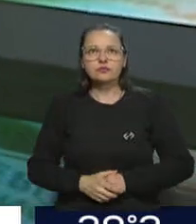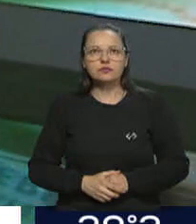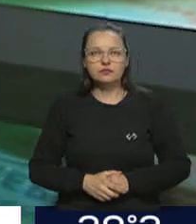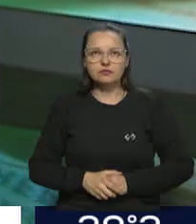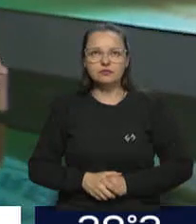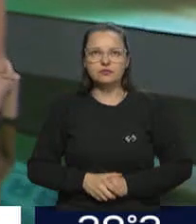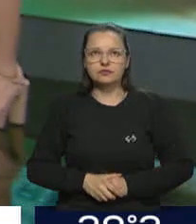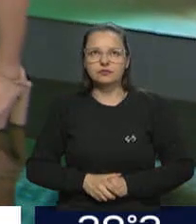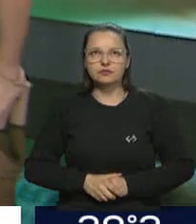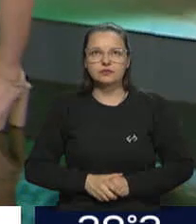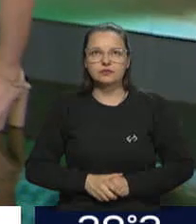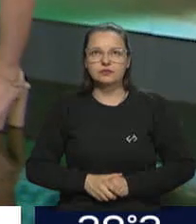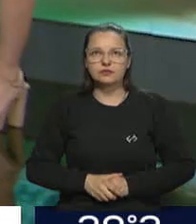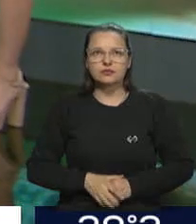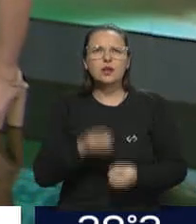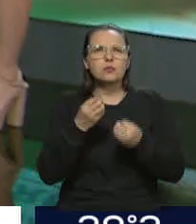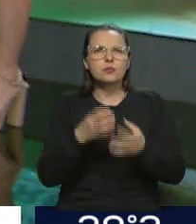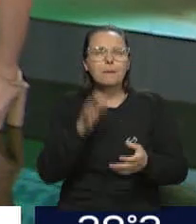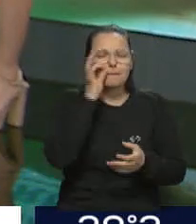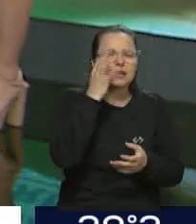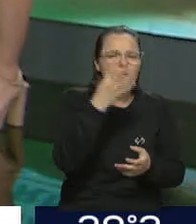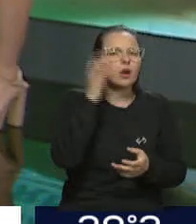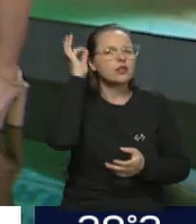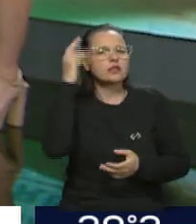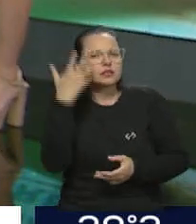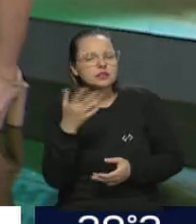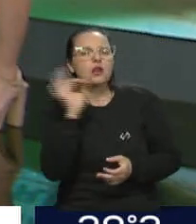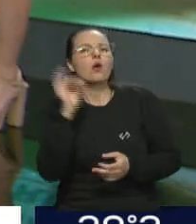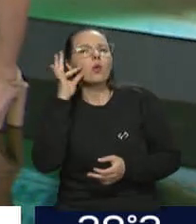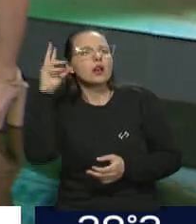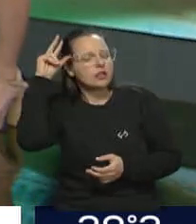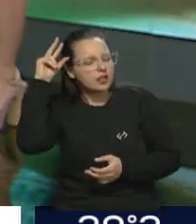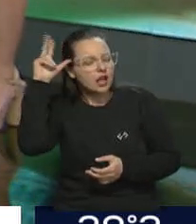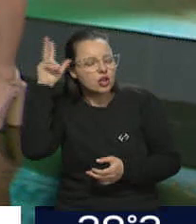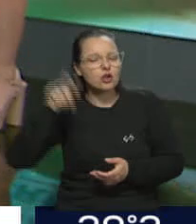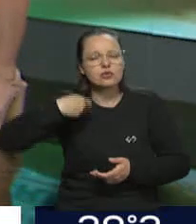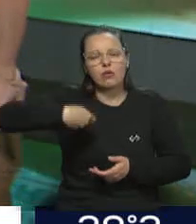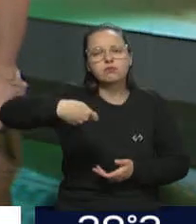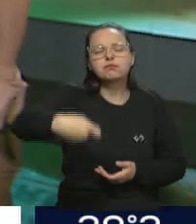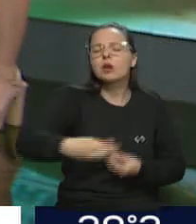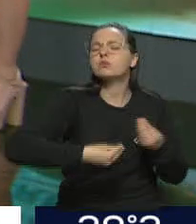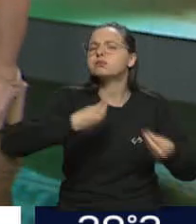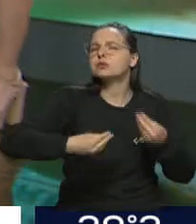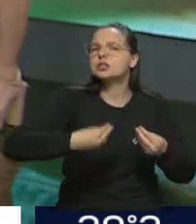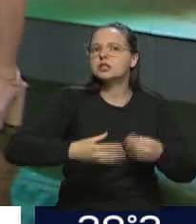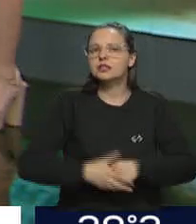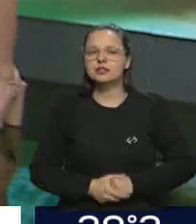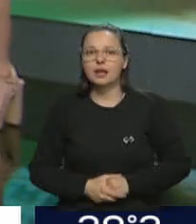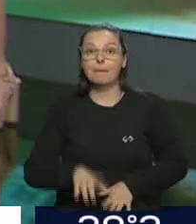las cuotas en 24, 36 o 48 veces que vos las devuelvas, uh-huh, no te supere